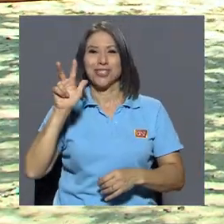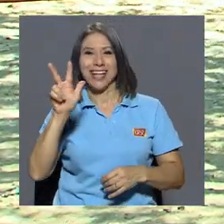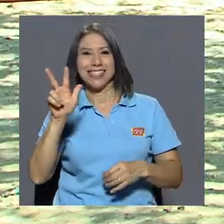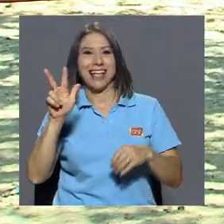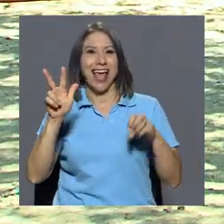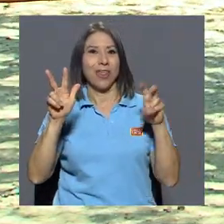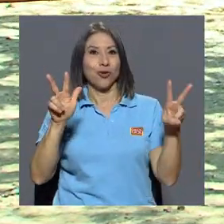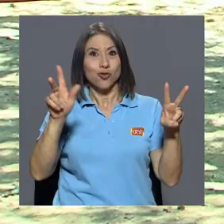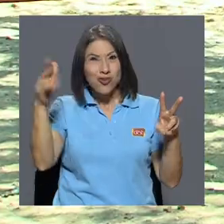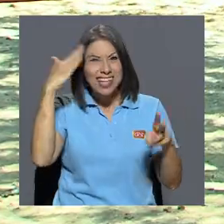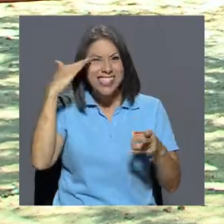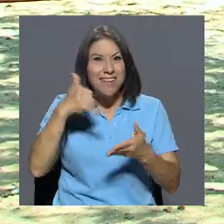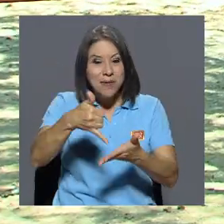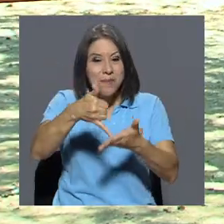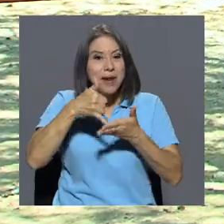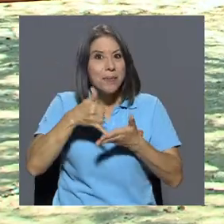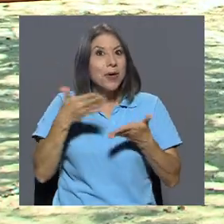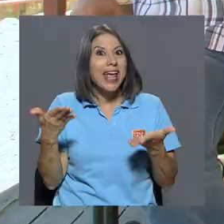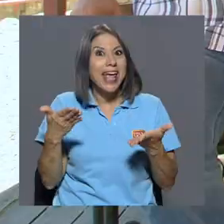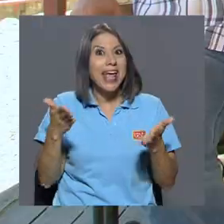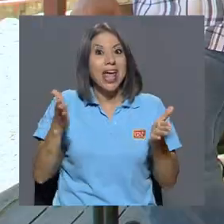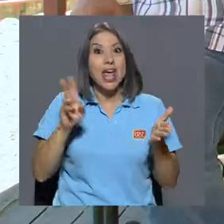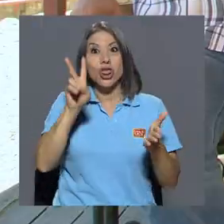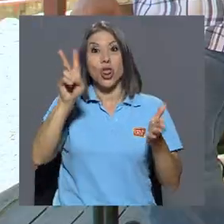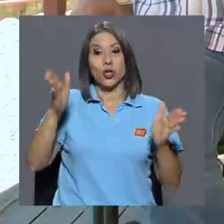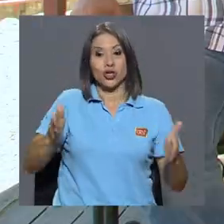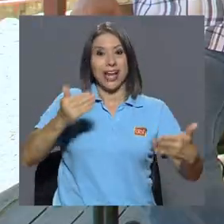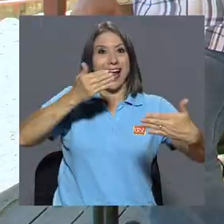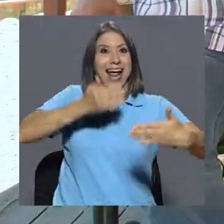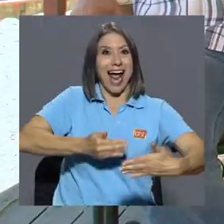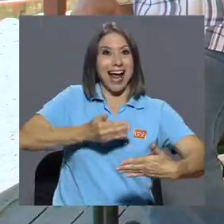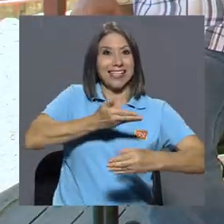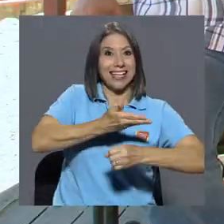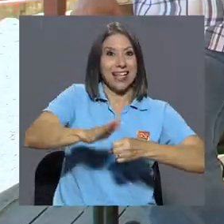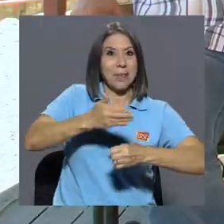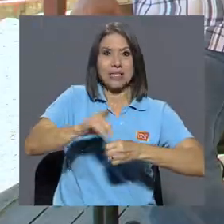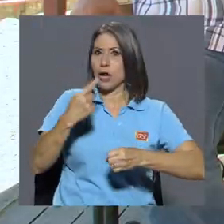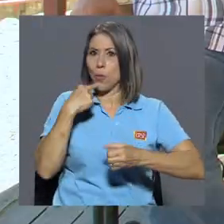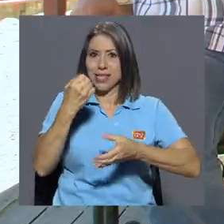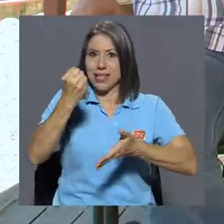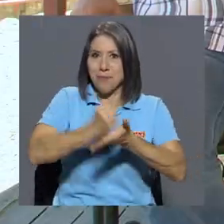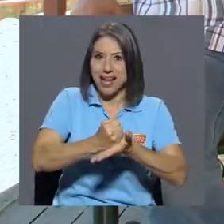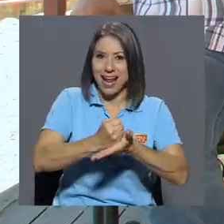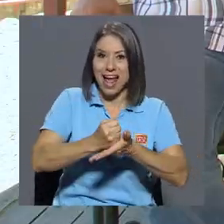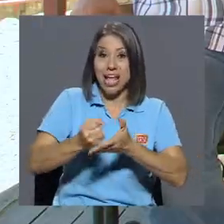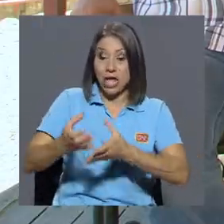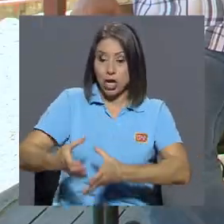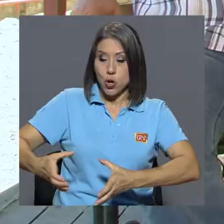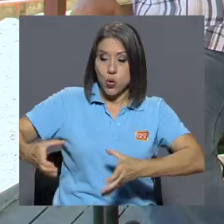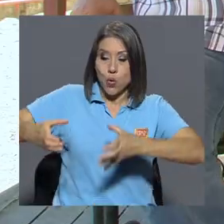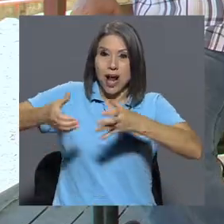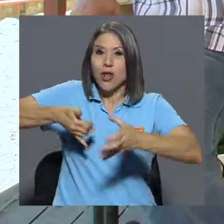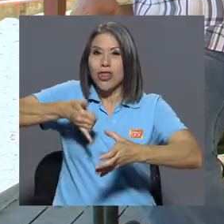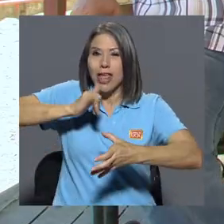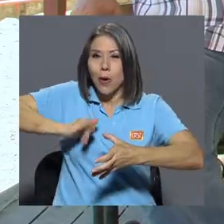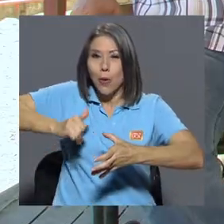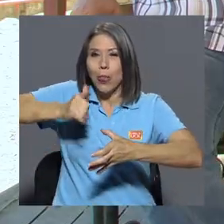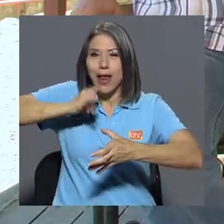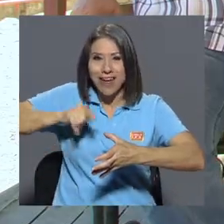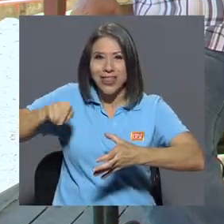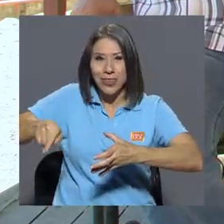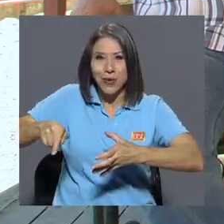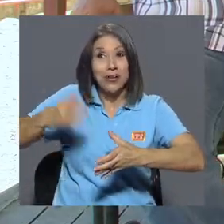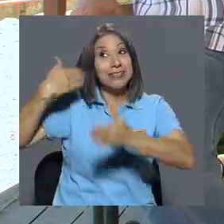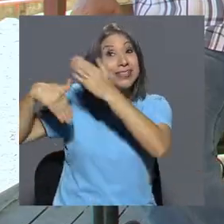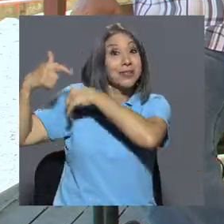2 cajas de cerveza, no voy a decir la marca, y un galón de contrabando. Ese eran esos tiempos, va.